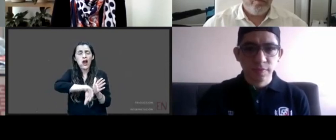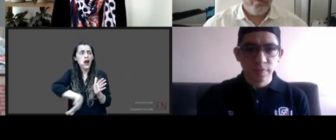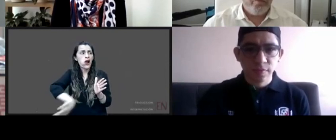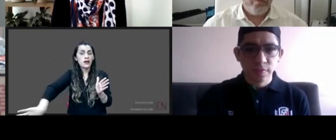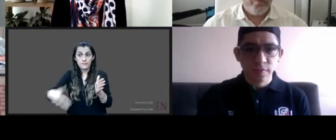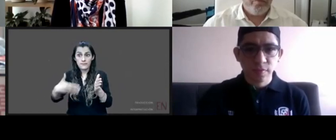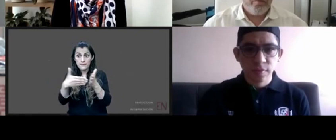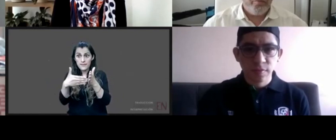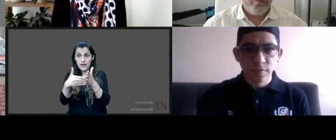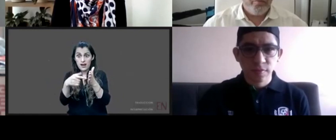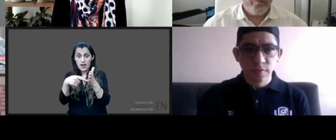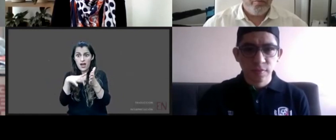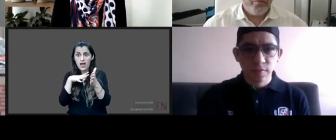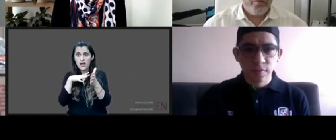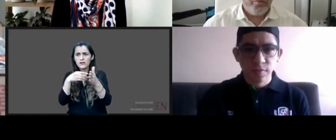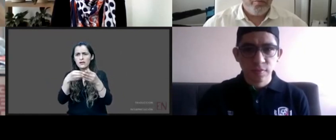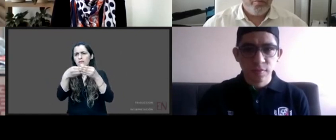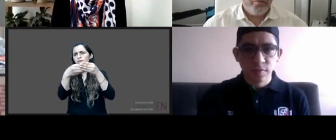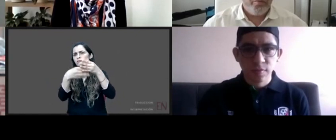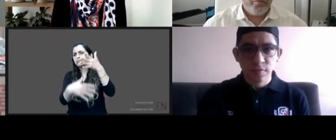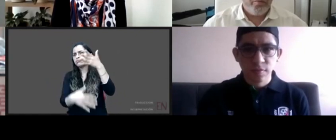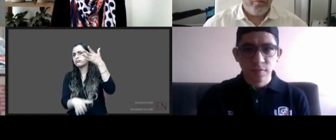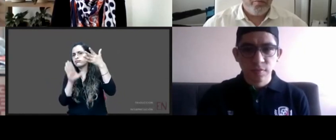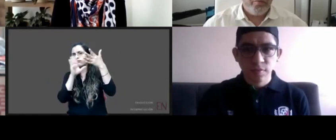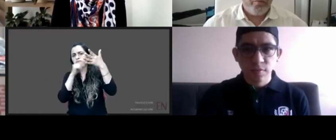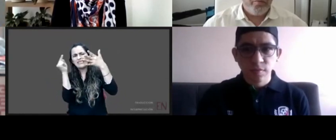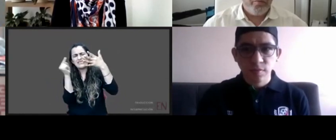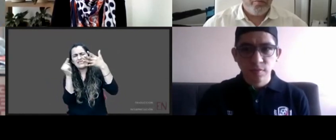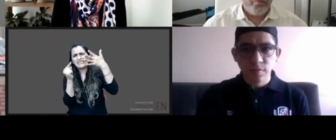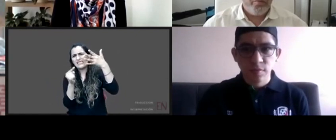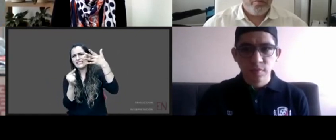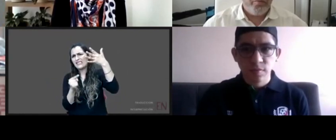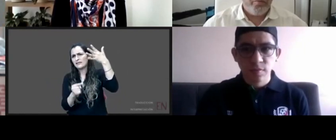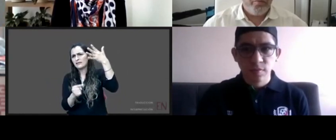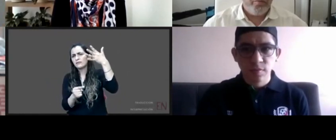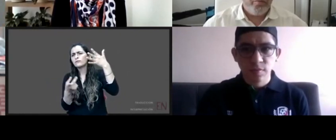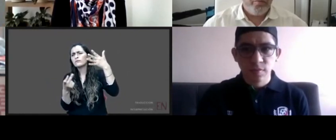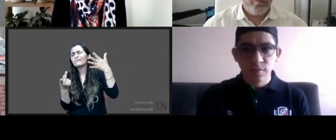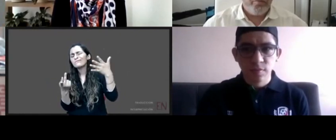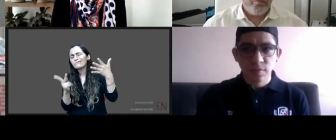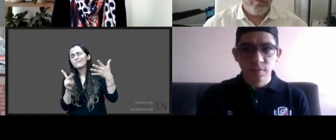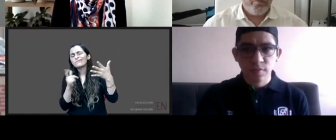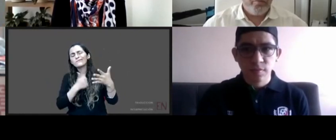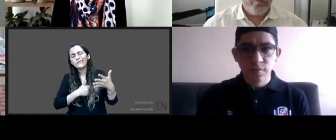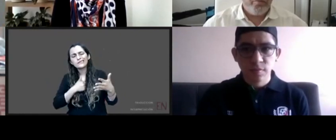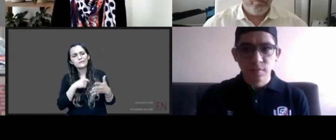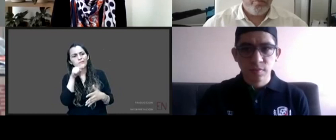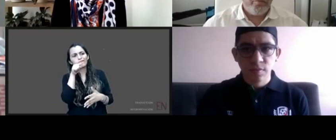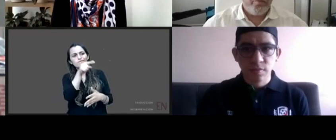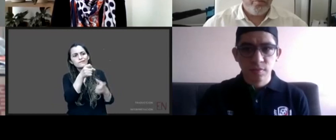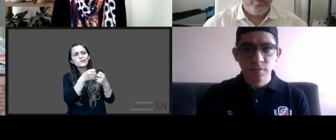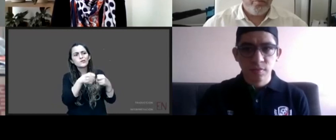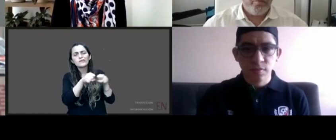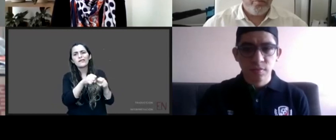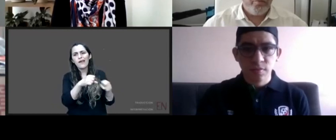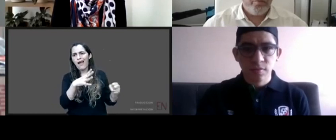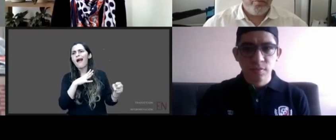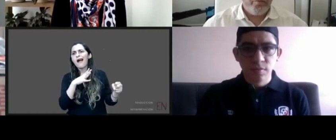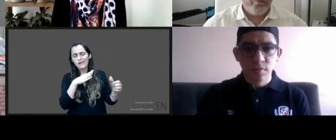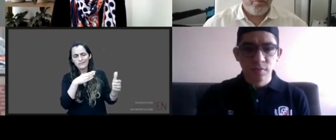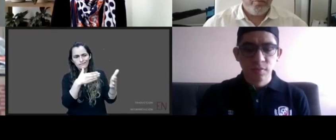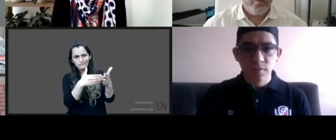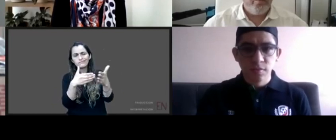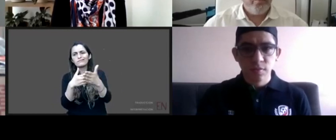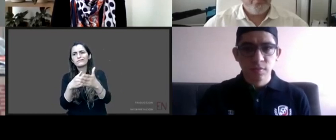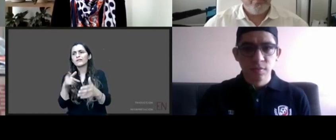barreras, que hay que decirlo muy claramente, están en la sociedad y están en la cultura. Hoy tenemos